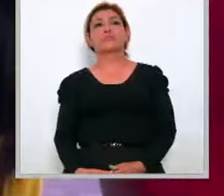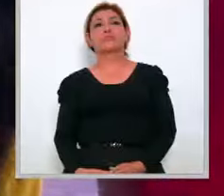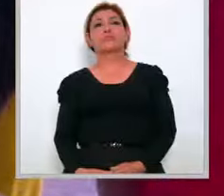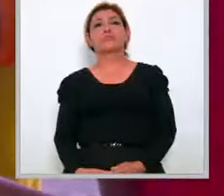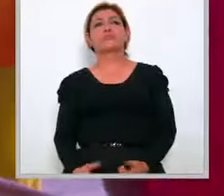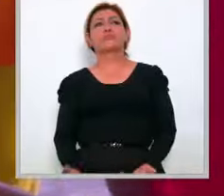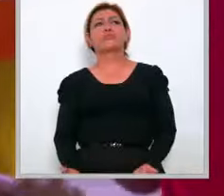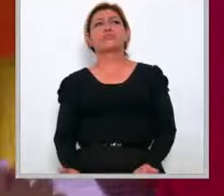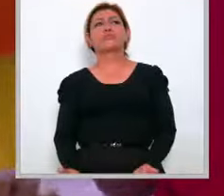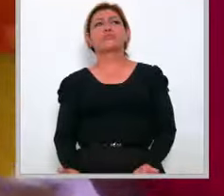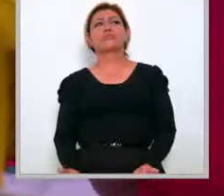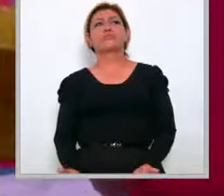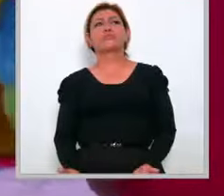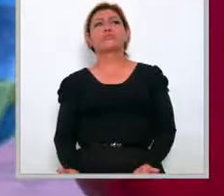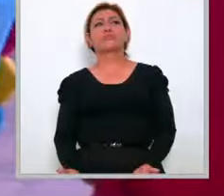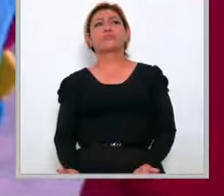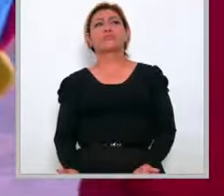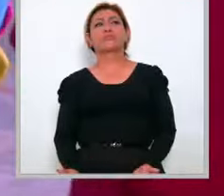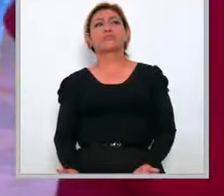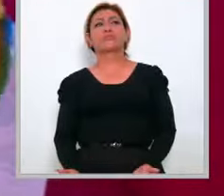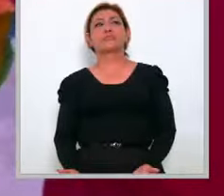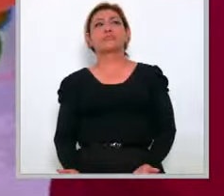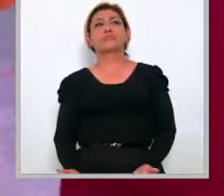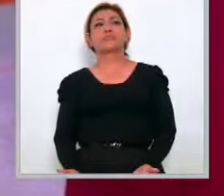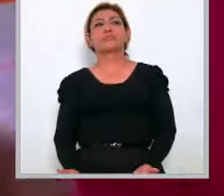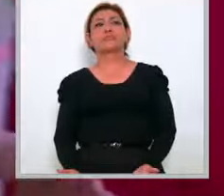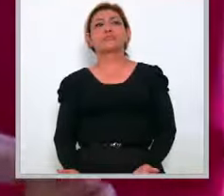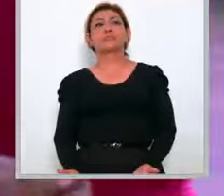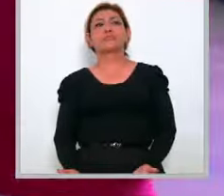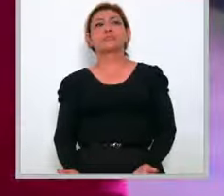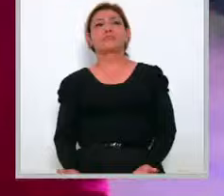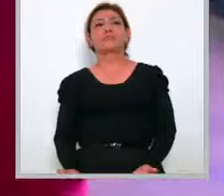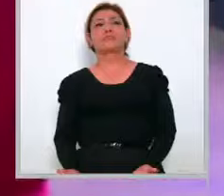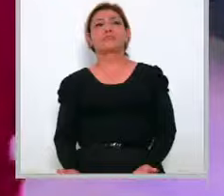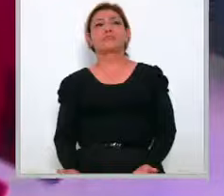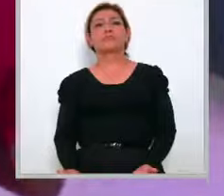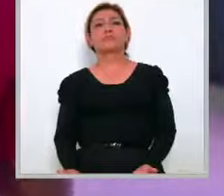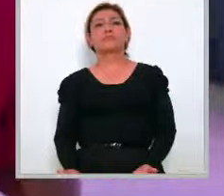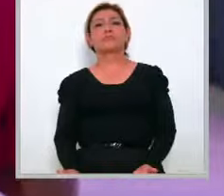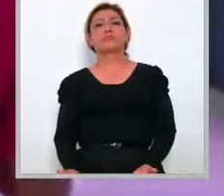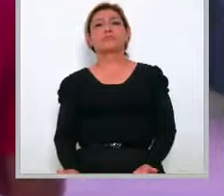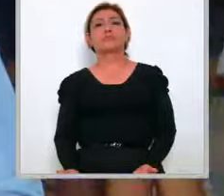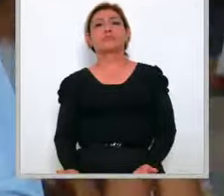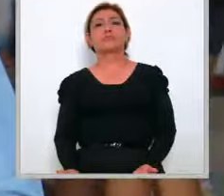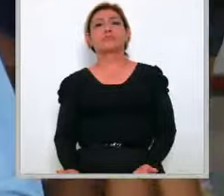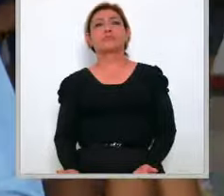Naranja, azul. A ver, vuelta Tachi para que vean tus colores. ¿Atrás?